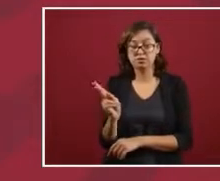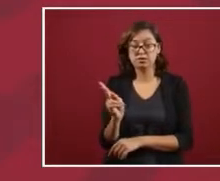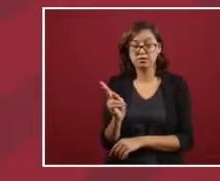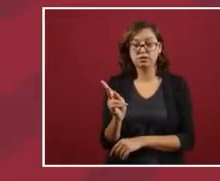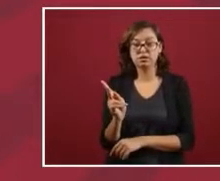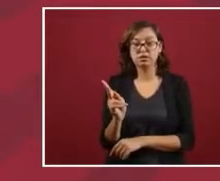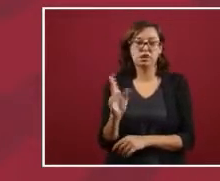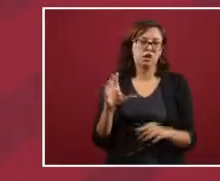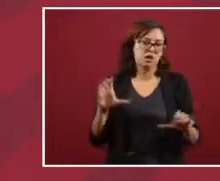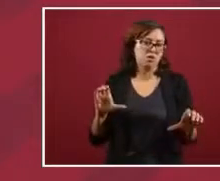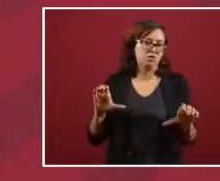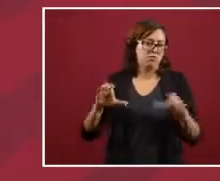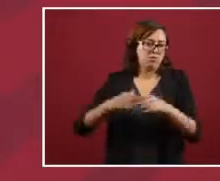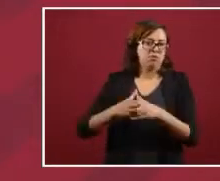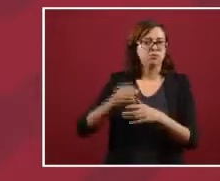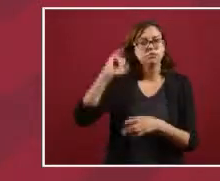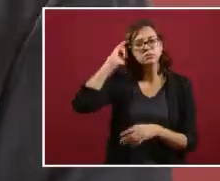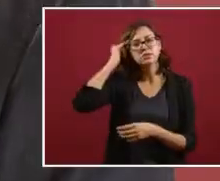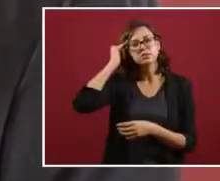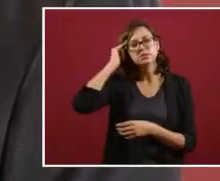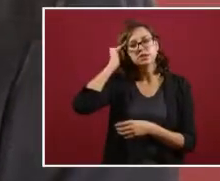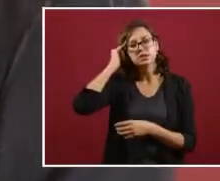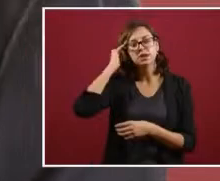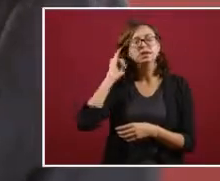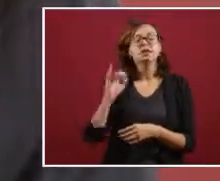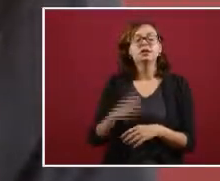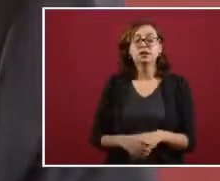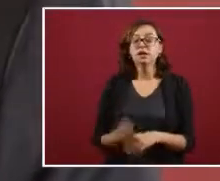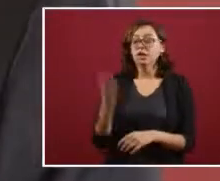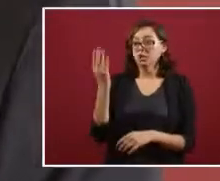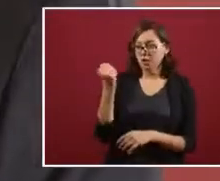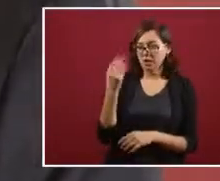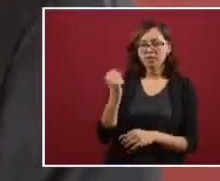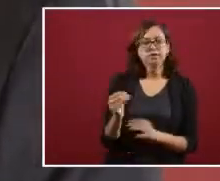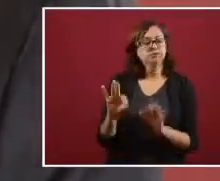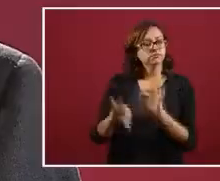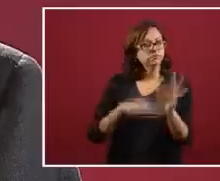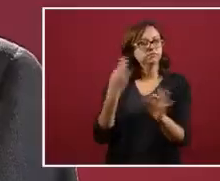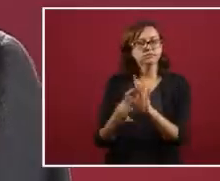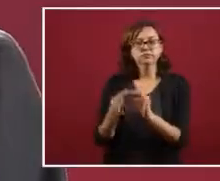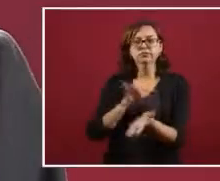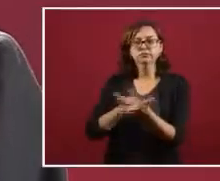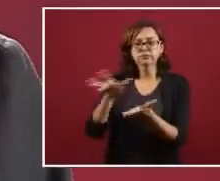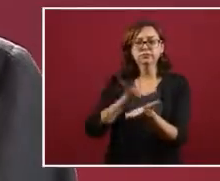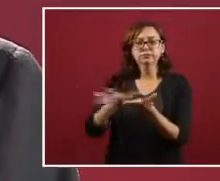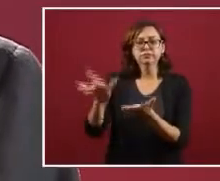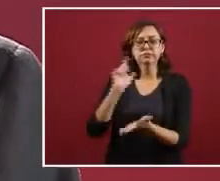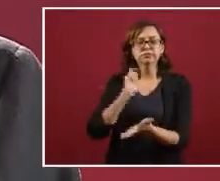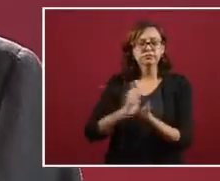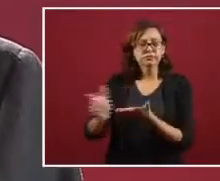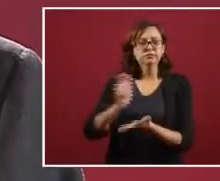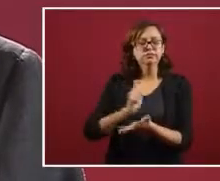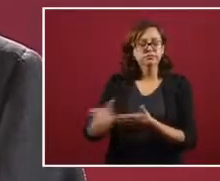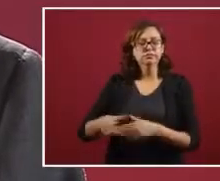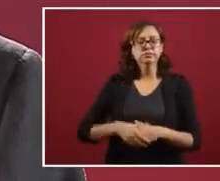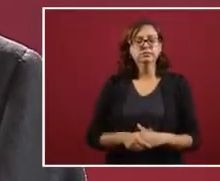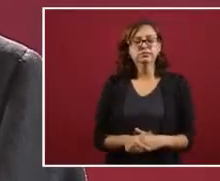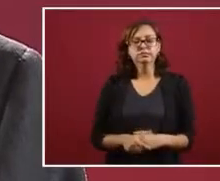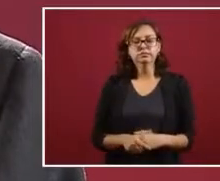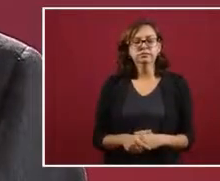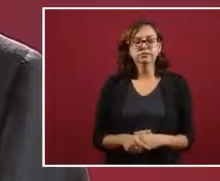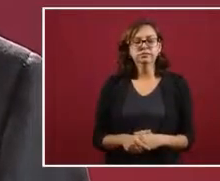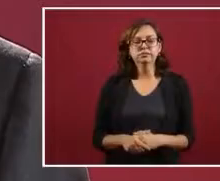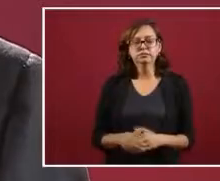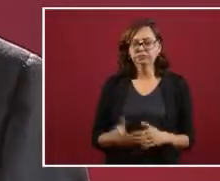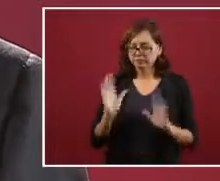en comunidades indígenas, de cada 10, en 9 hay apoyo.